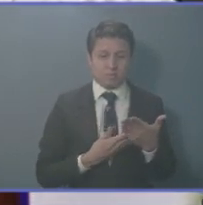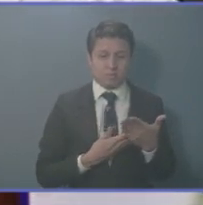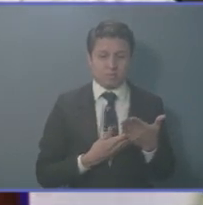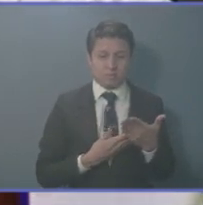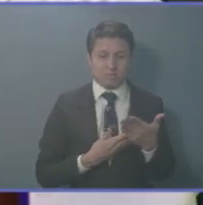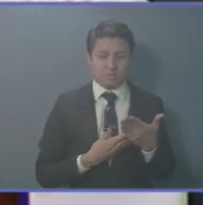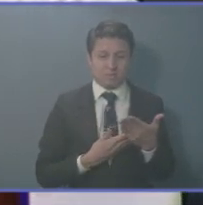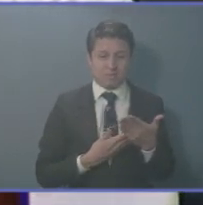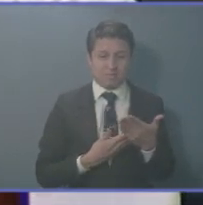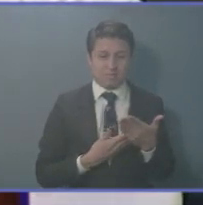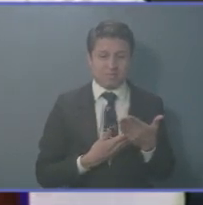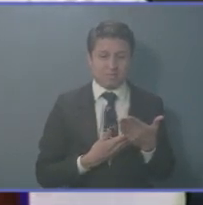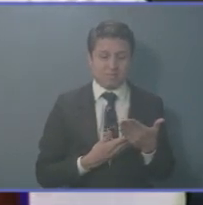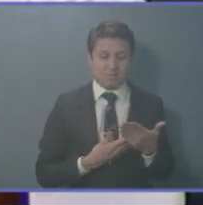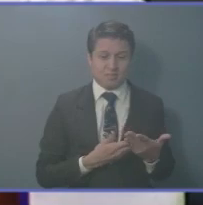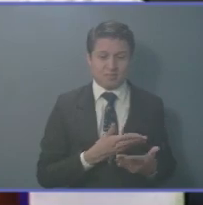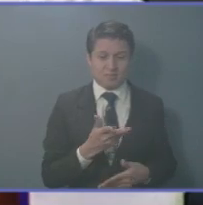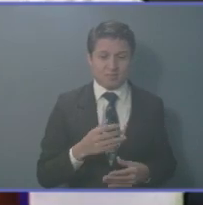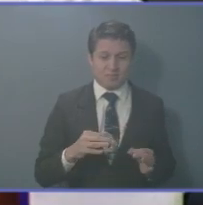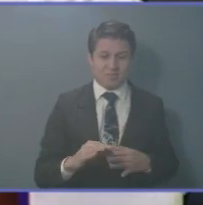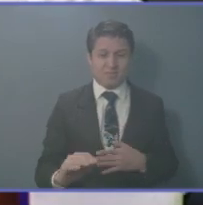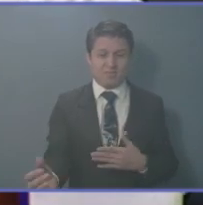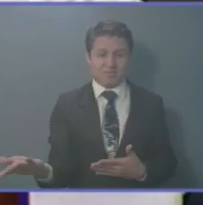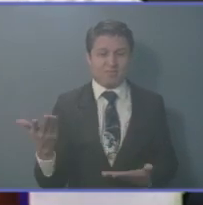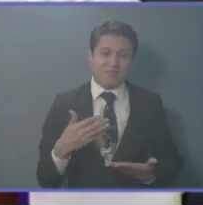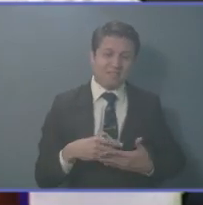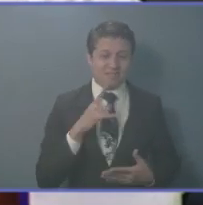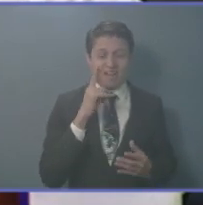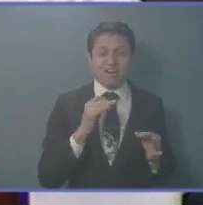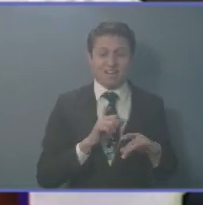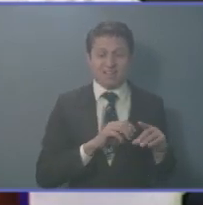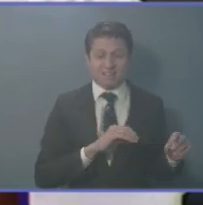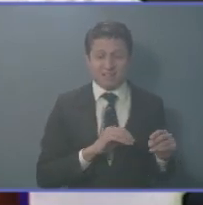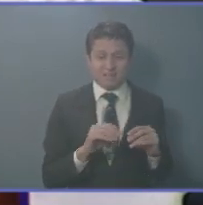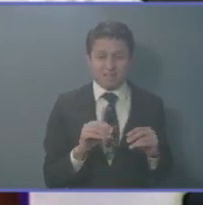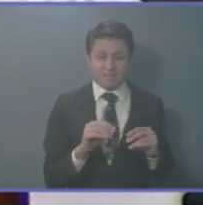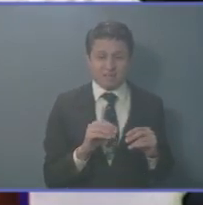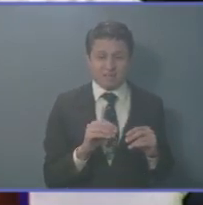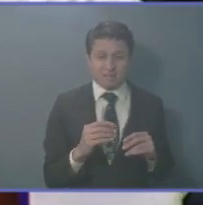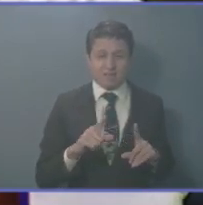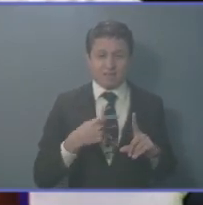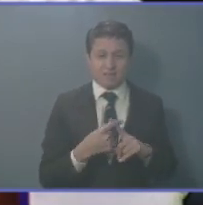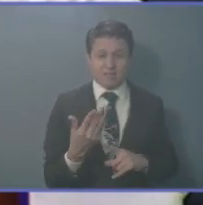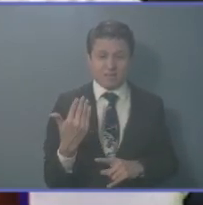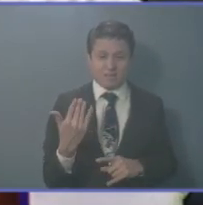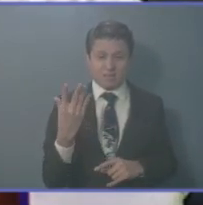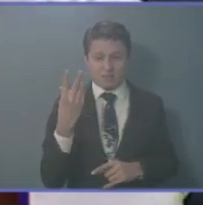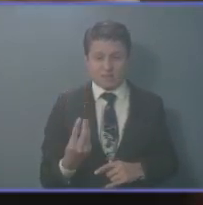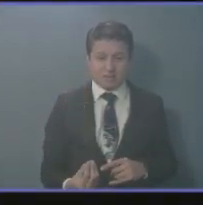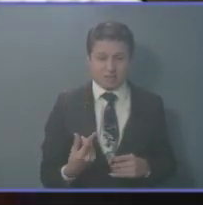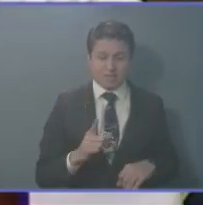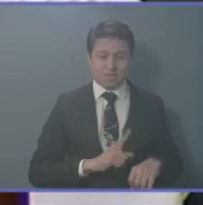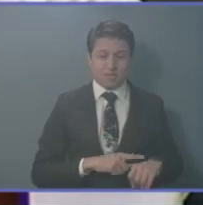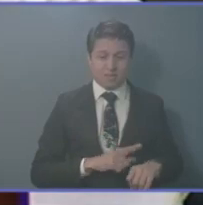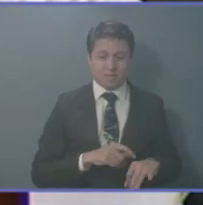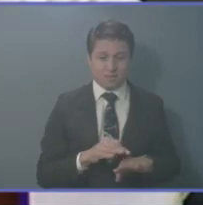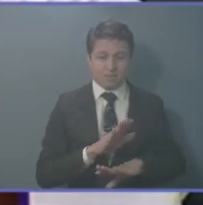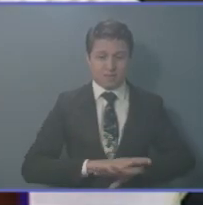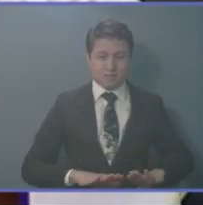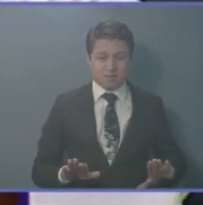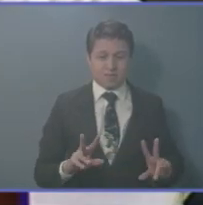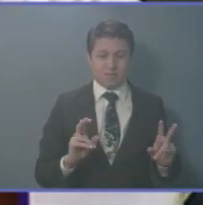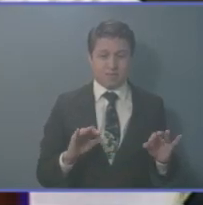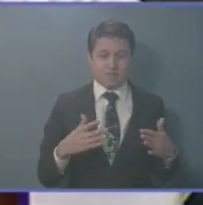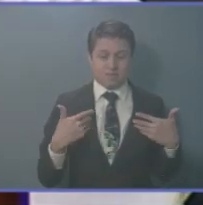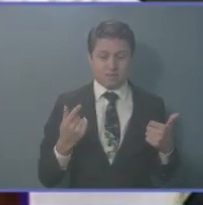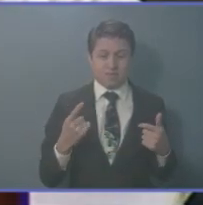controlada deberá ser informada previamente al paciente y será por el plazo de hasta 15 días o por el tiempo que determine la autoridad de salud